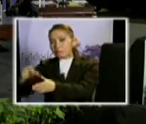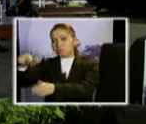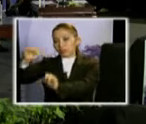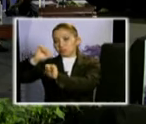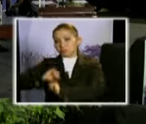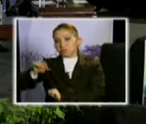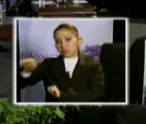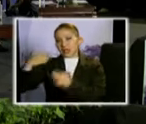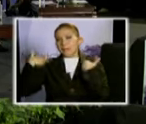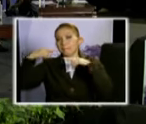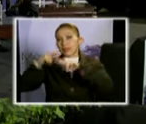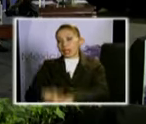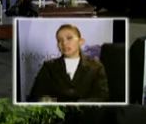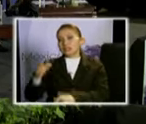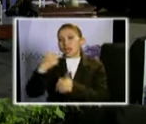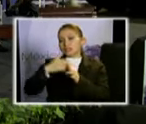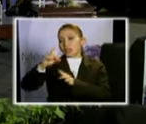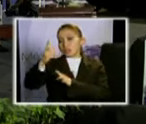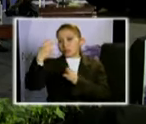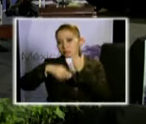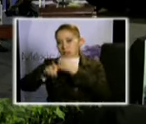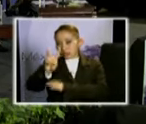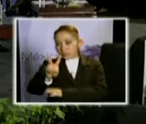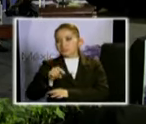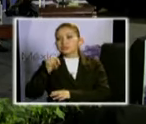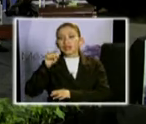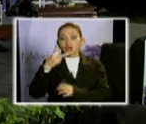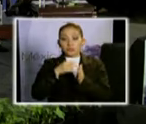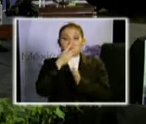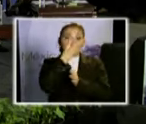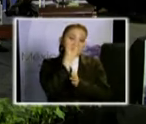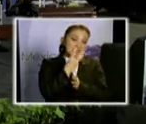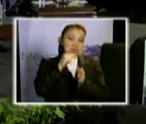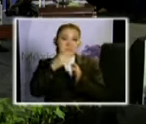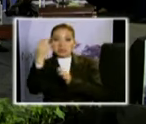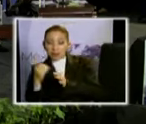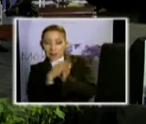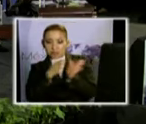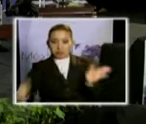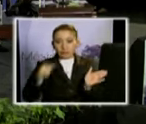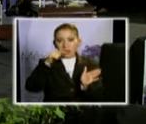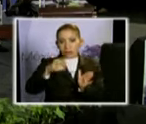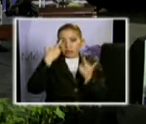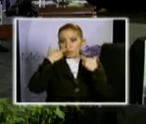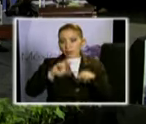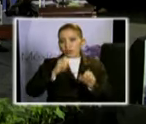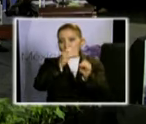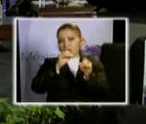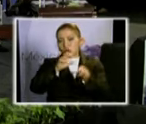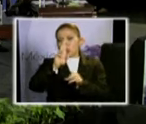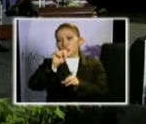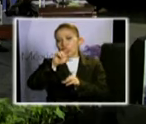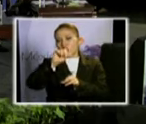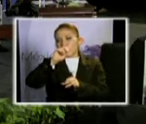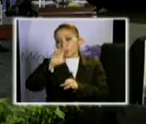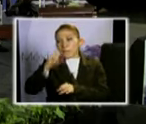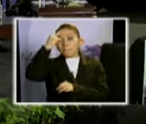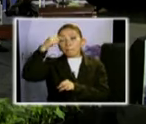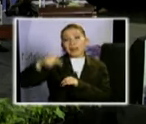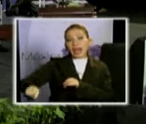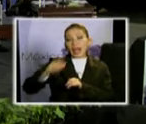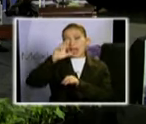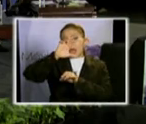cargo de representante hasta diciembre del 2002. Entre 2003 y 2009 fue representante de la Oficina Regional de UNODOC